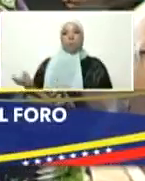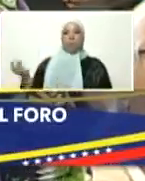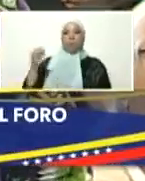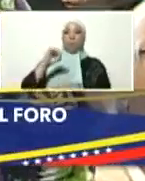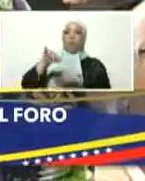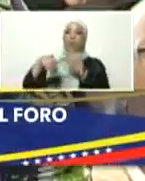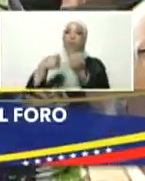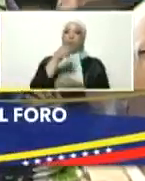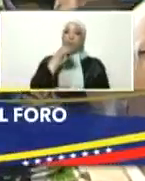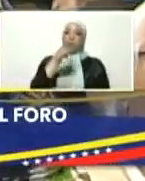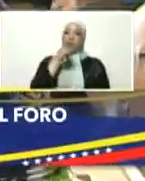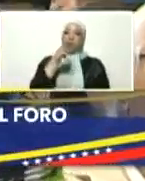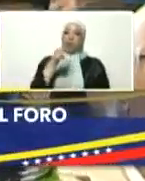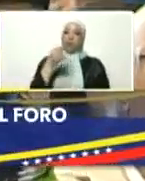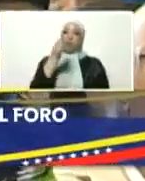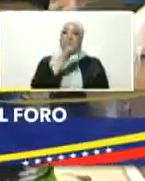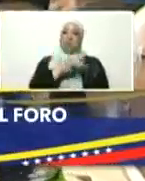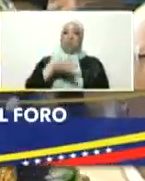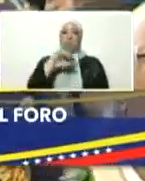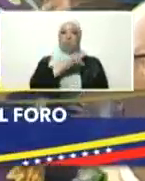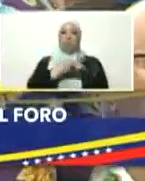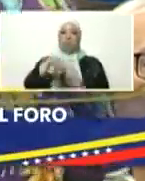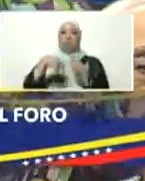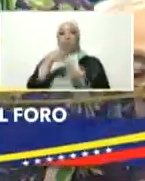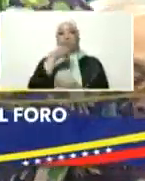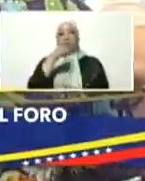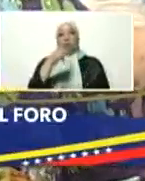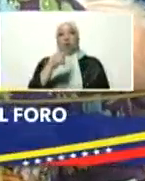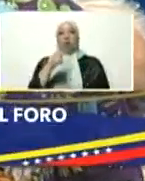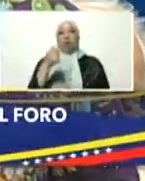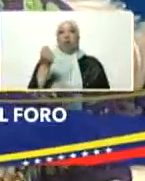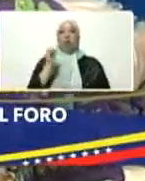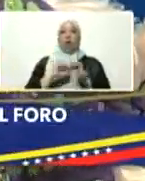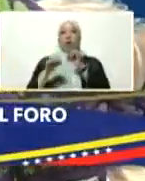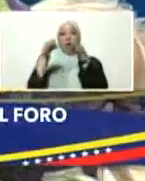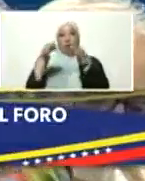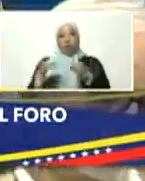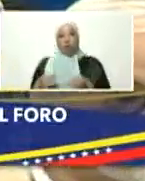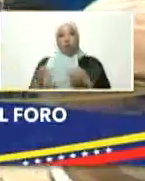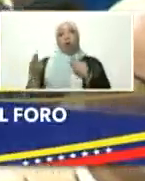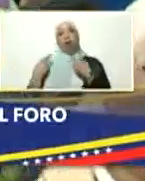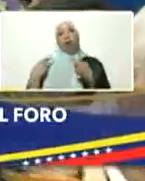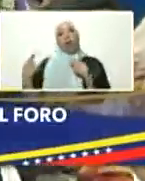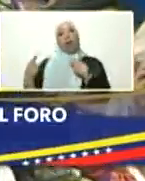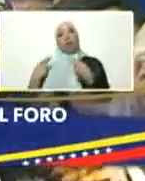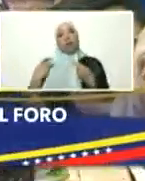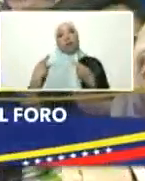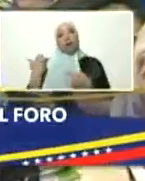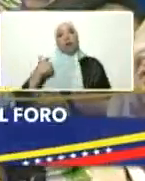que entre Chile plenamente a la CAN. Fortalezcamos la relación